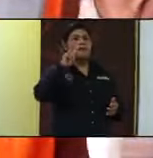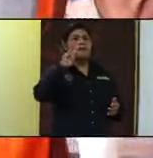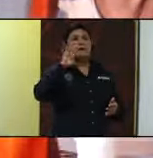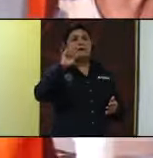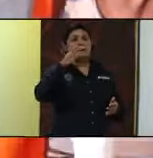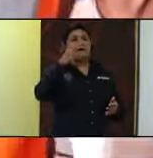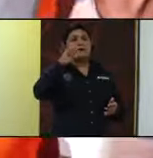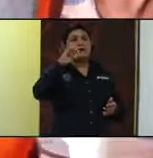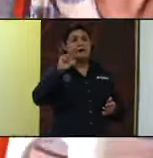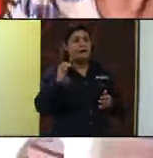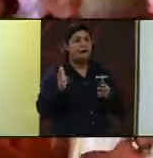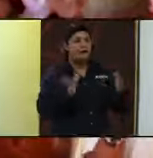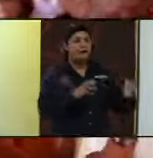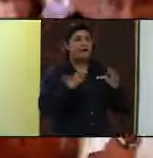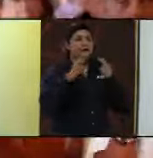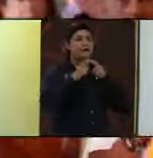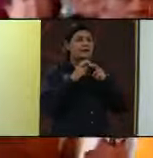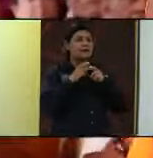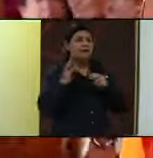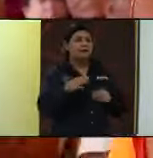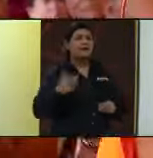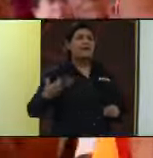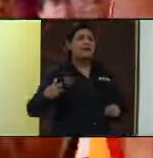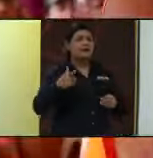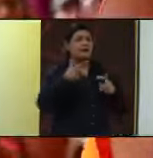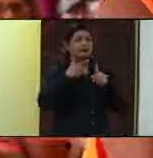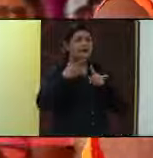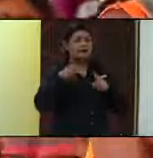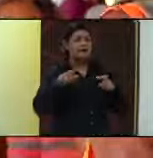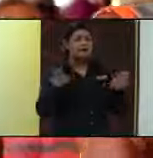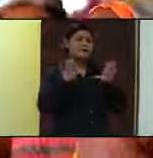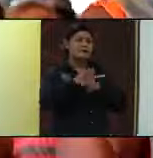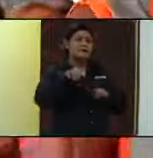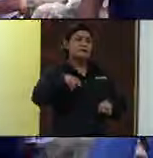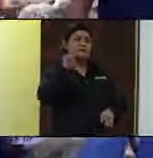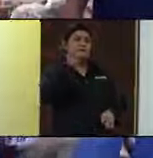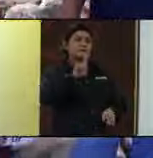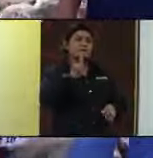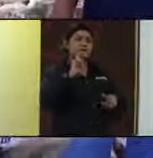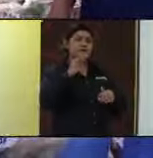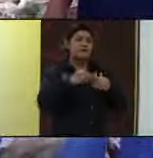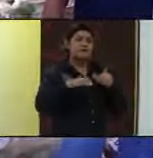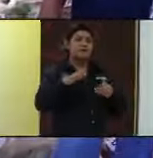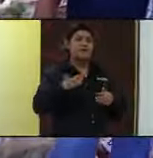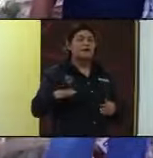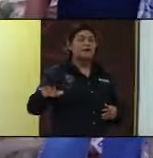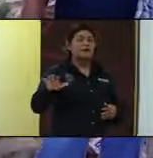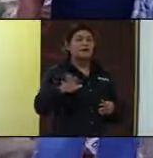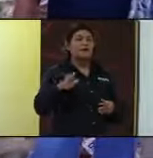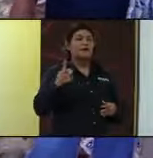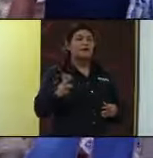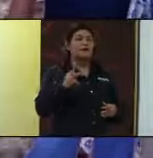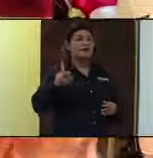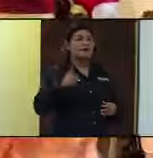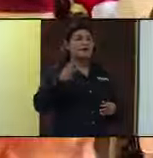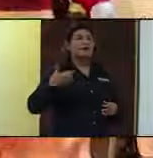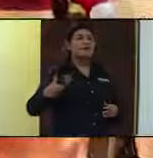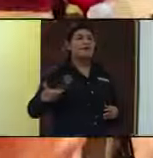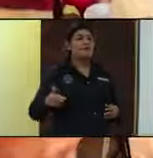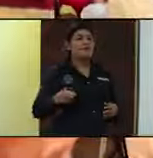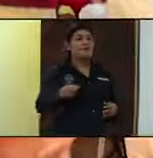Tampico Altamira, Laguna de la Puerta, cerrando este domingo en la zona rural con Río